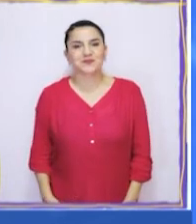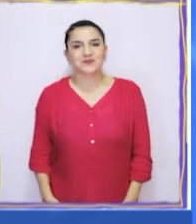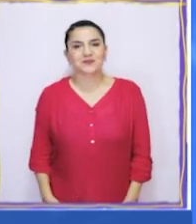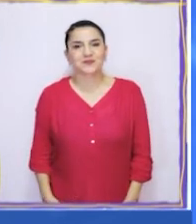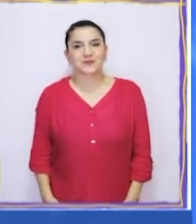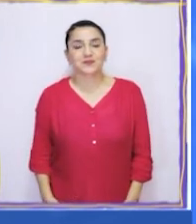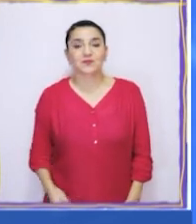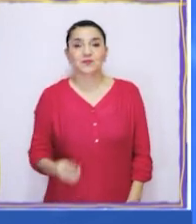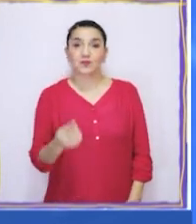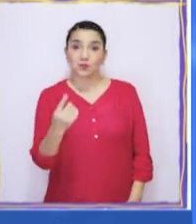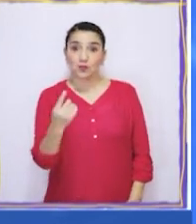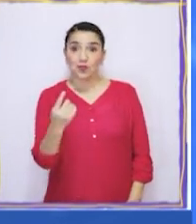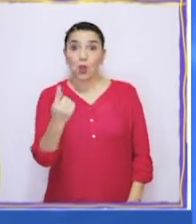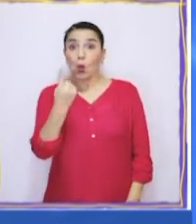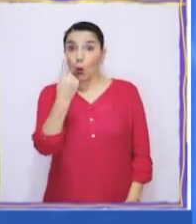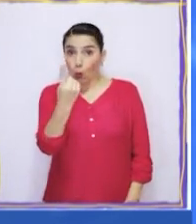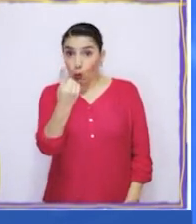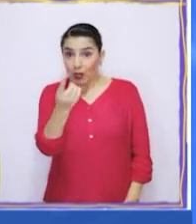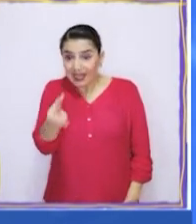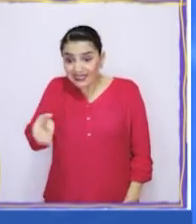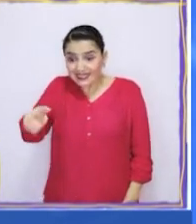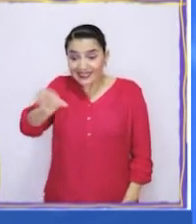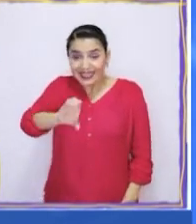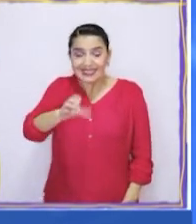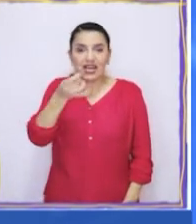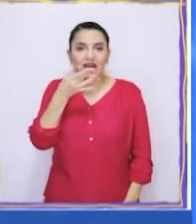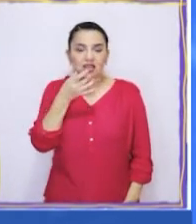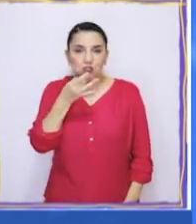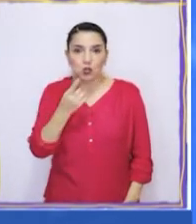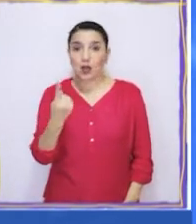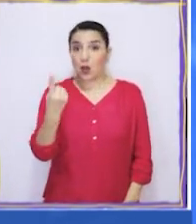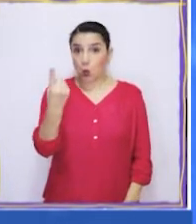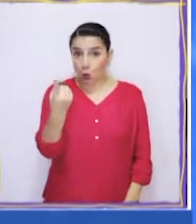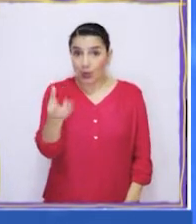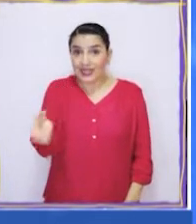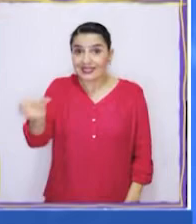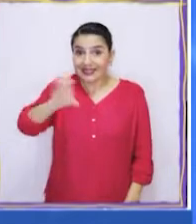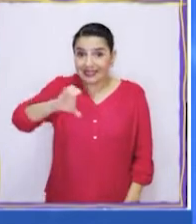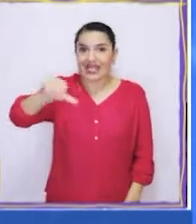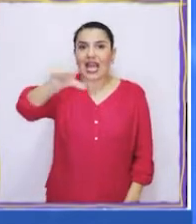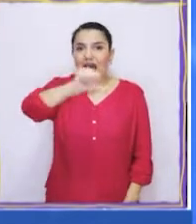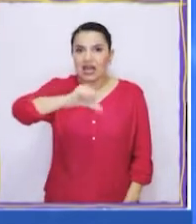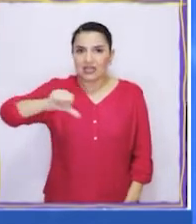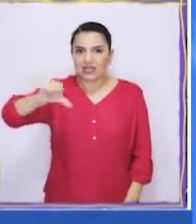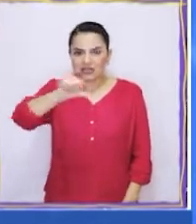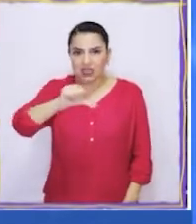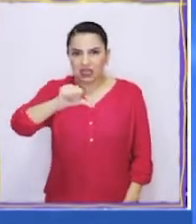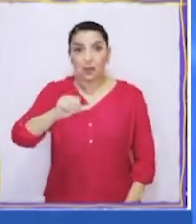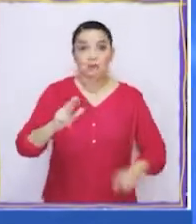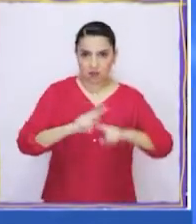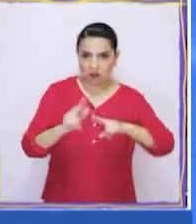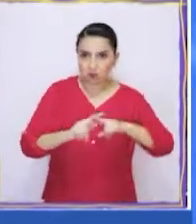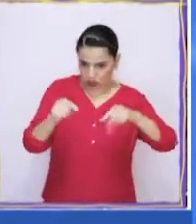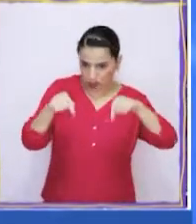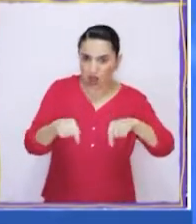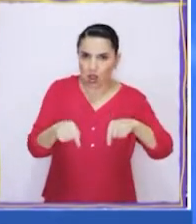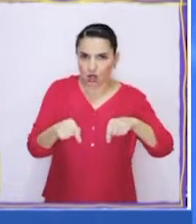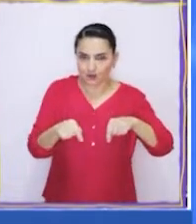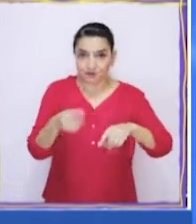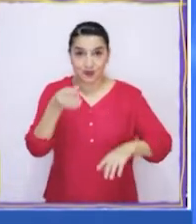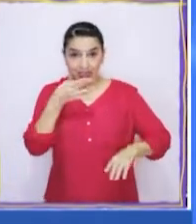echar una taza de azúcar y una taza de aceite para hacerlo